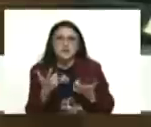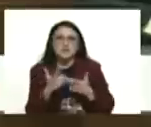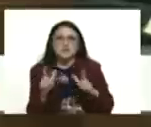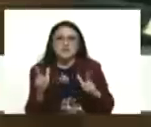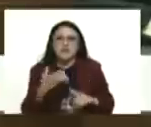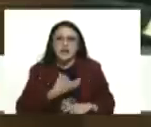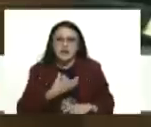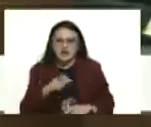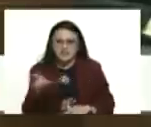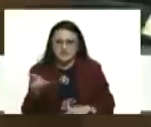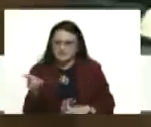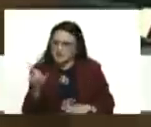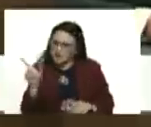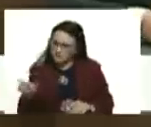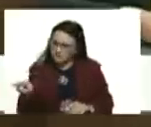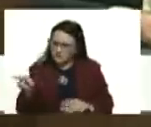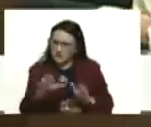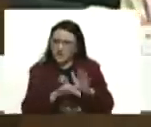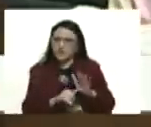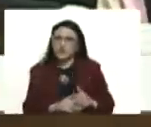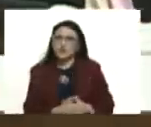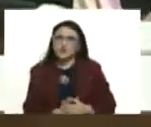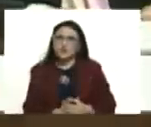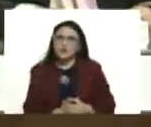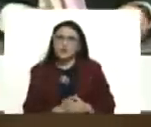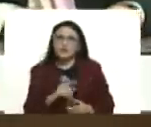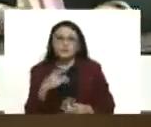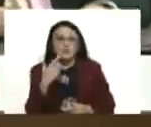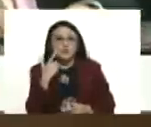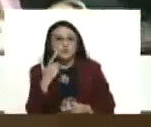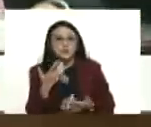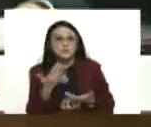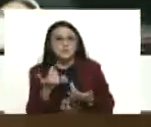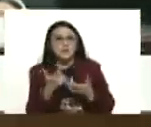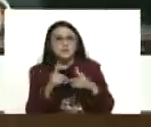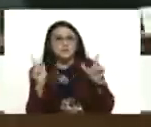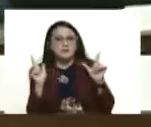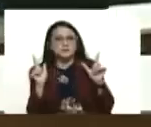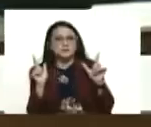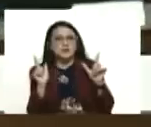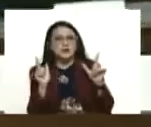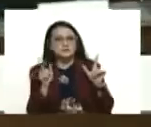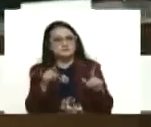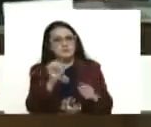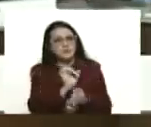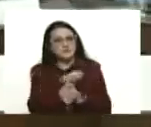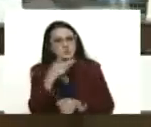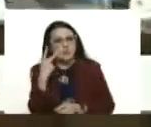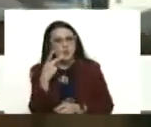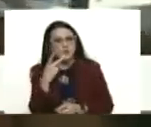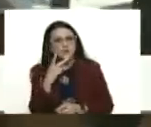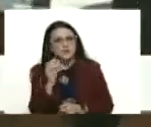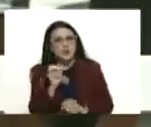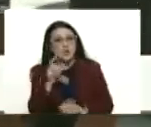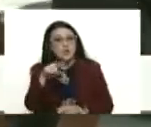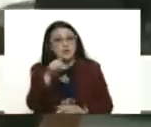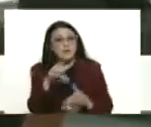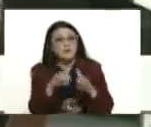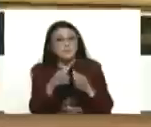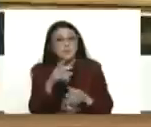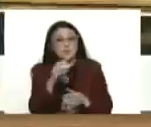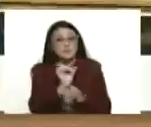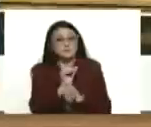el alcalde tal, si lo que es un ladrón. Después no los quiero ver pidiendo libertad para ese preso político o para esos presos políticos.